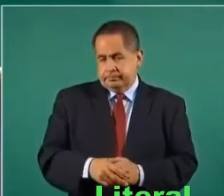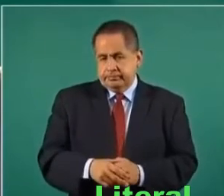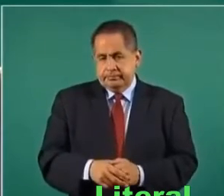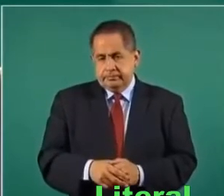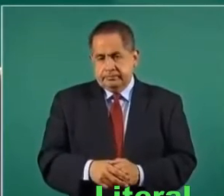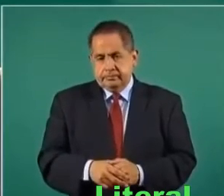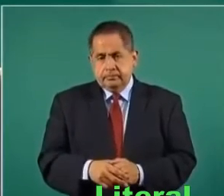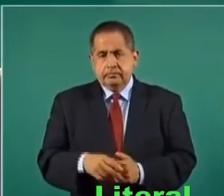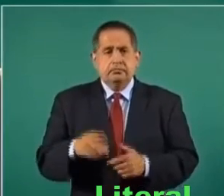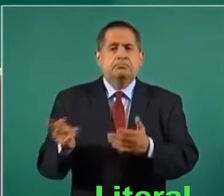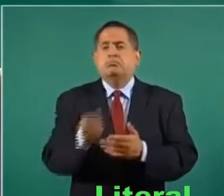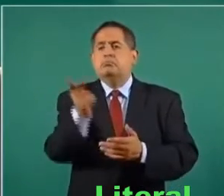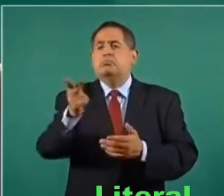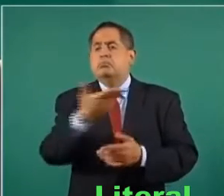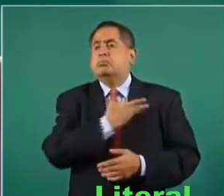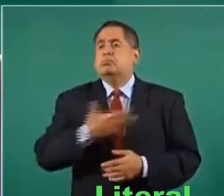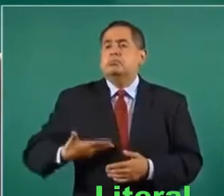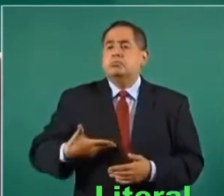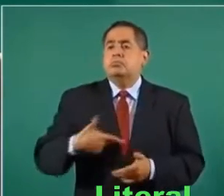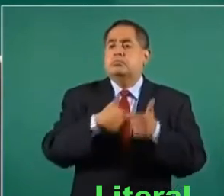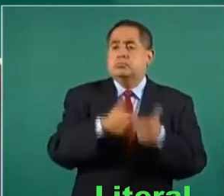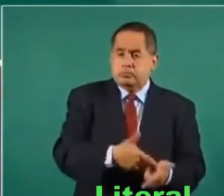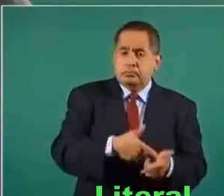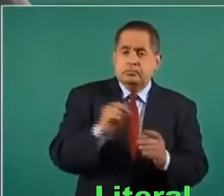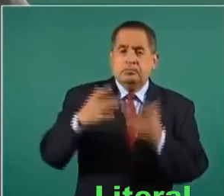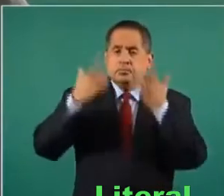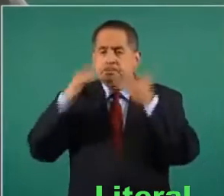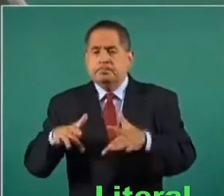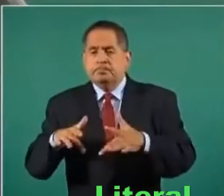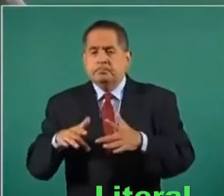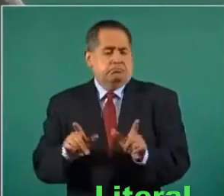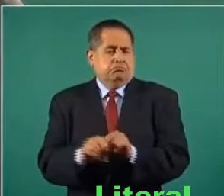¿Quieres que se quede el presidente o quieres que renuncie?